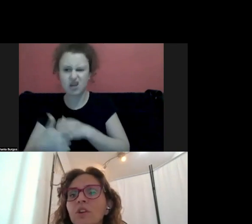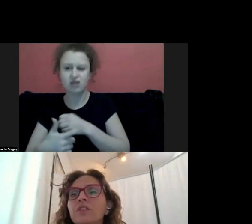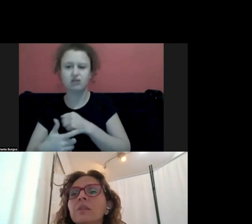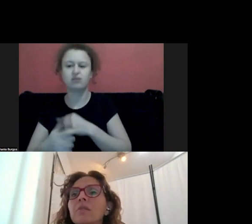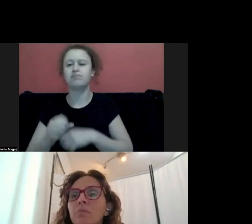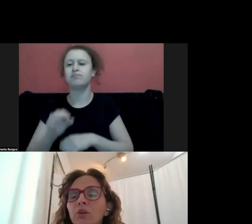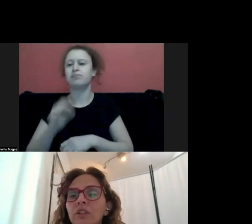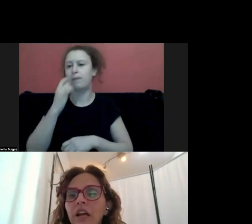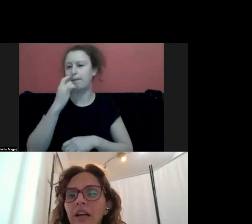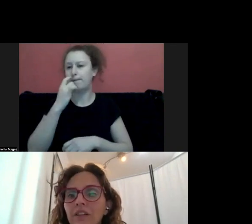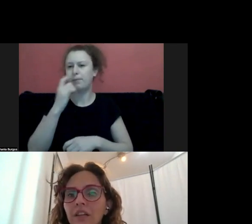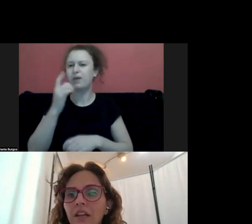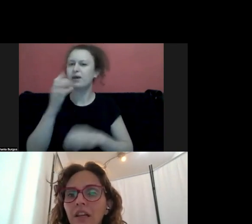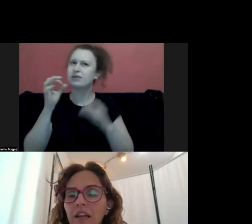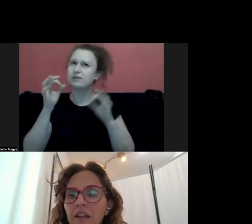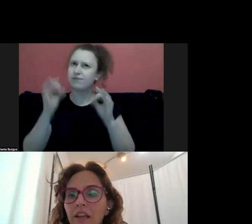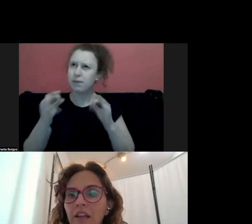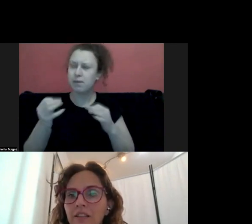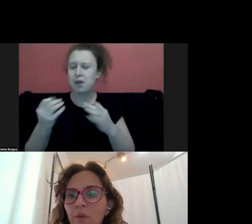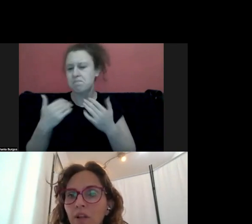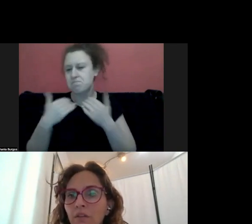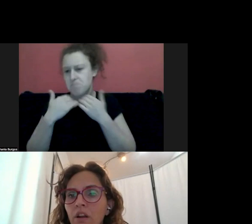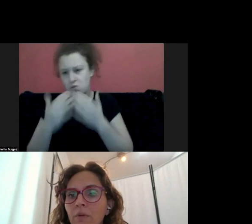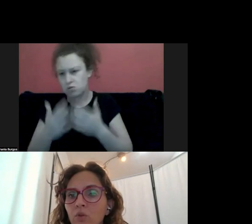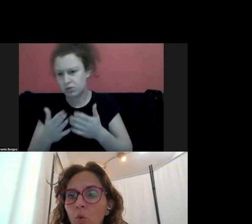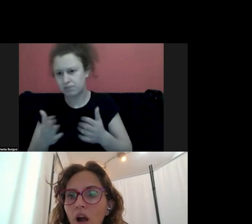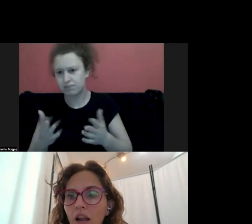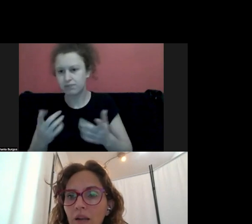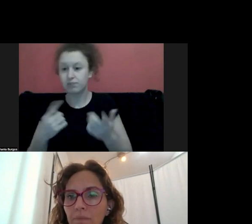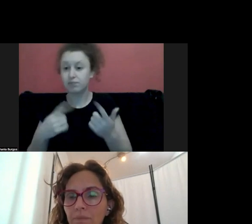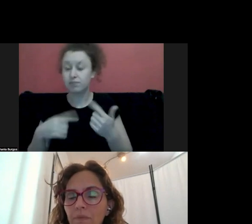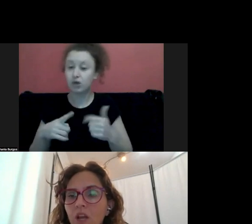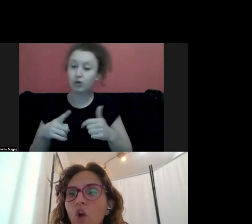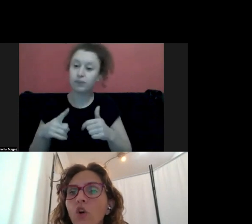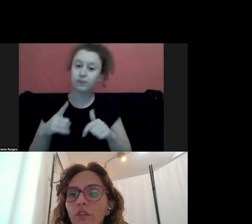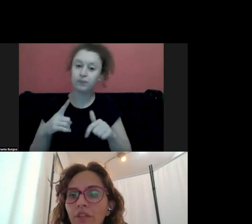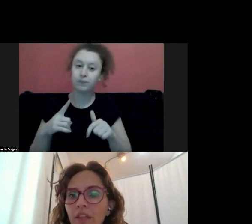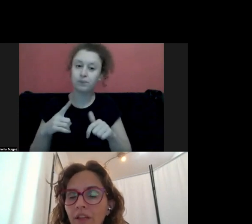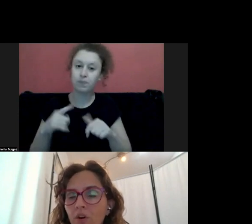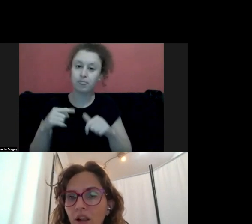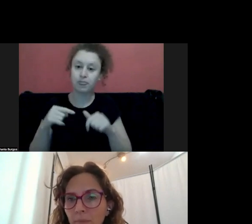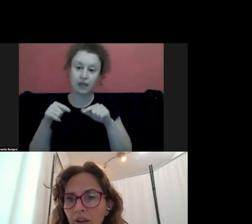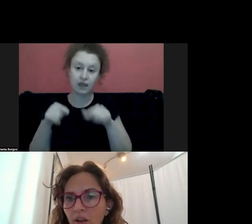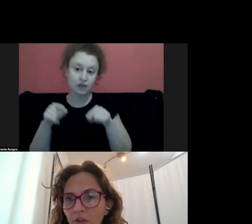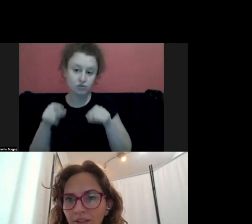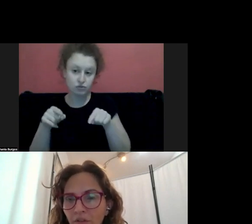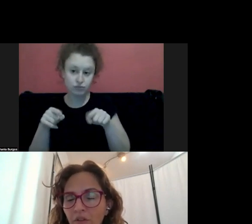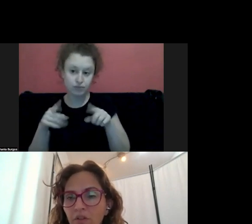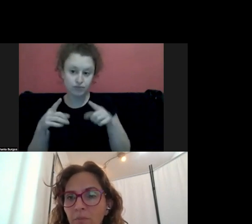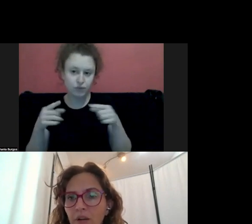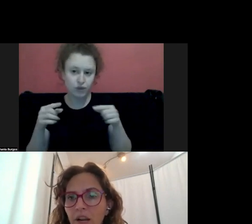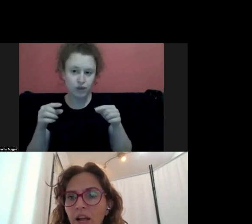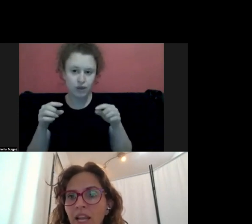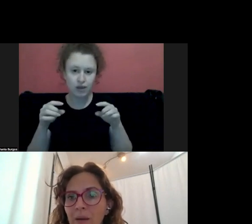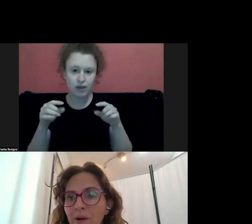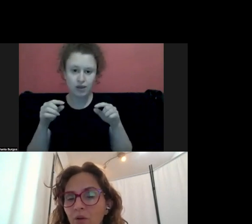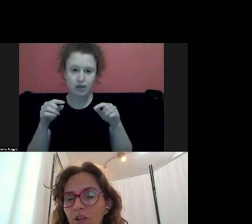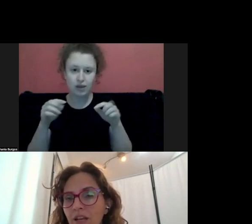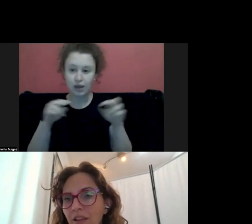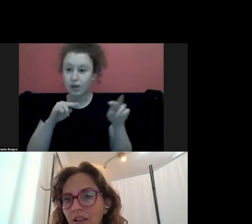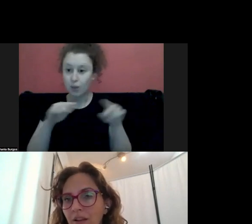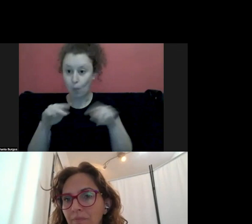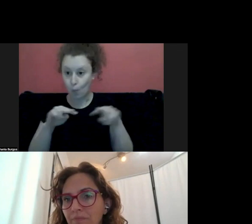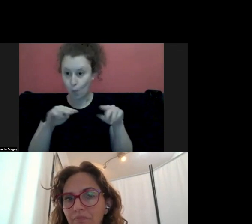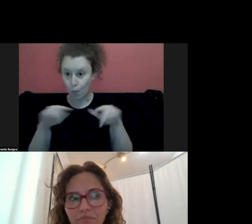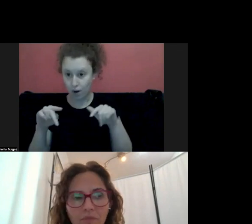dato, lo que sí que me importa es que esa duración habitual coincide con el periodo de atención temprana en la